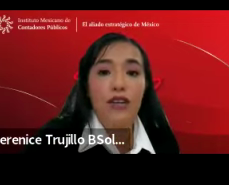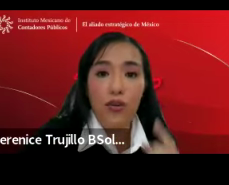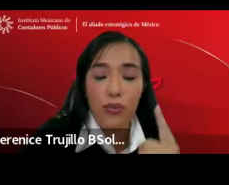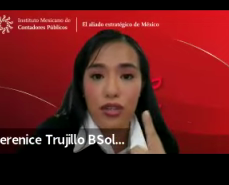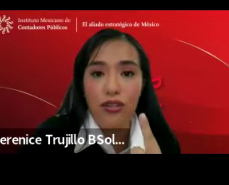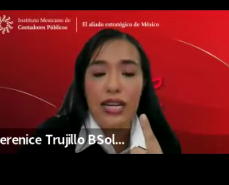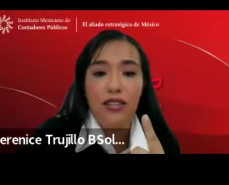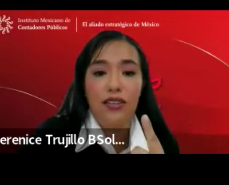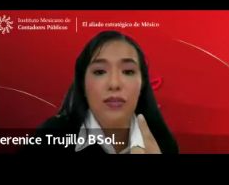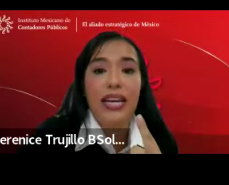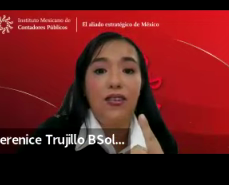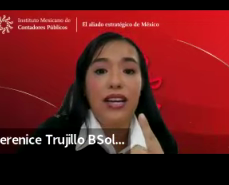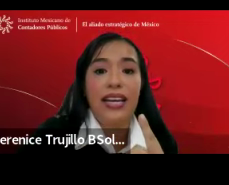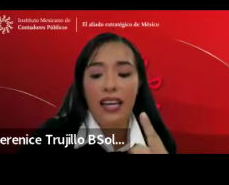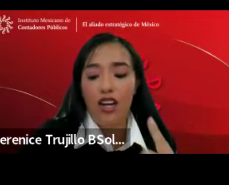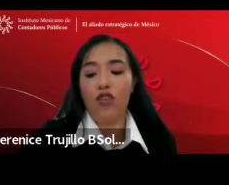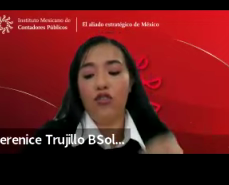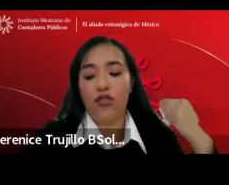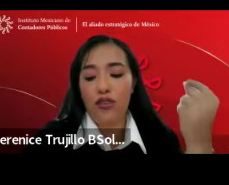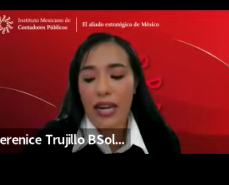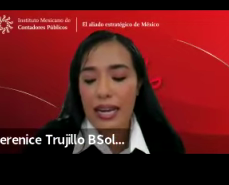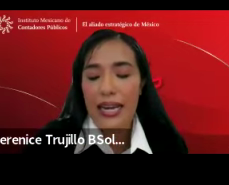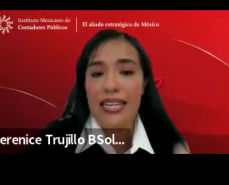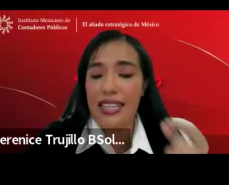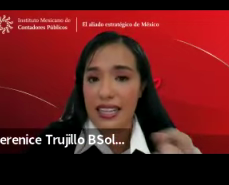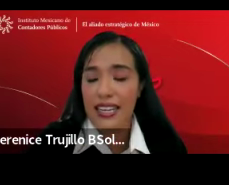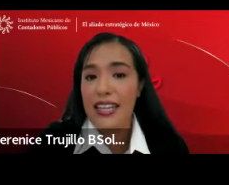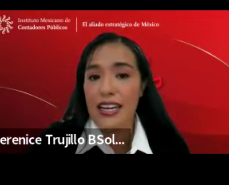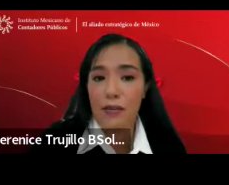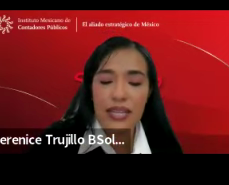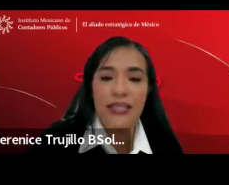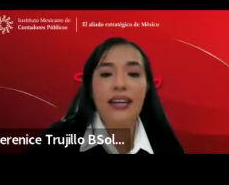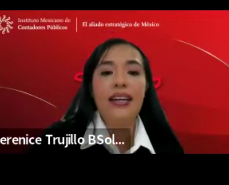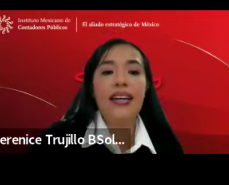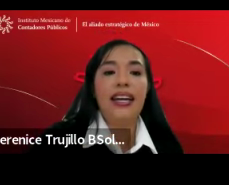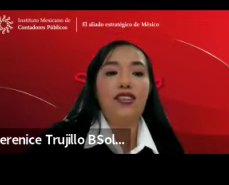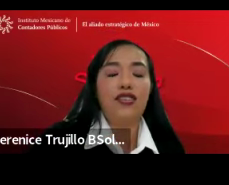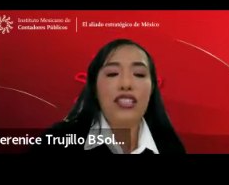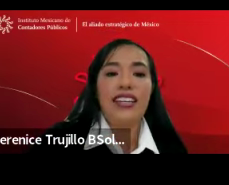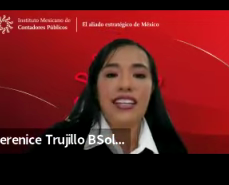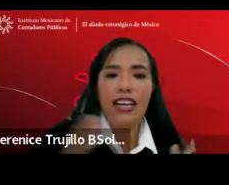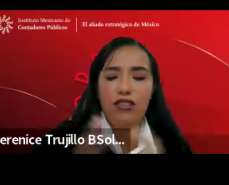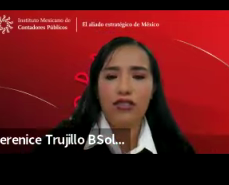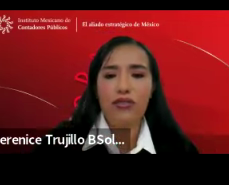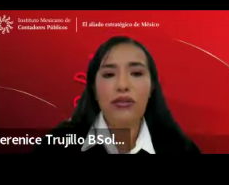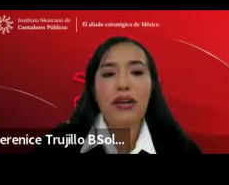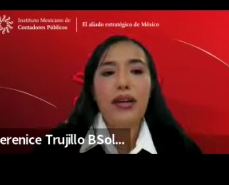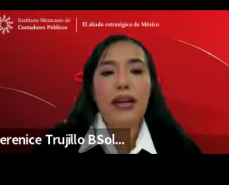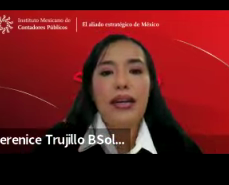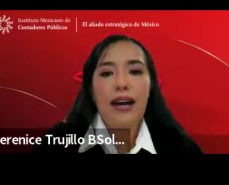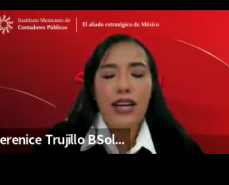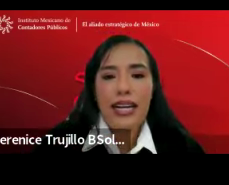accionista con el 1% de acciones, pero que controla la estrategia de la empresa. Entonces, ya los